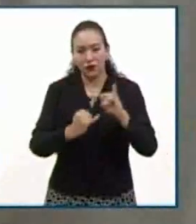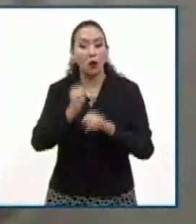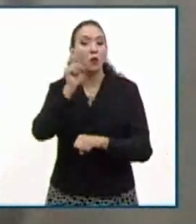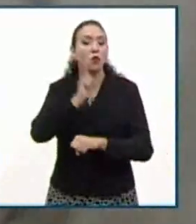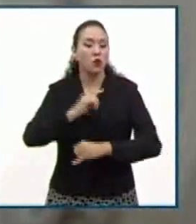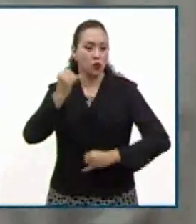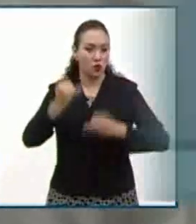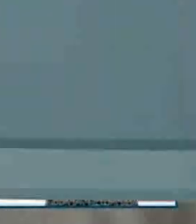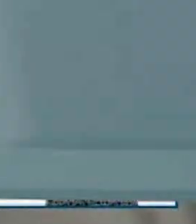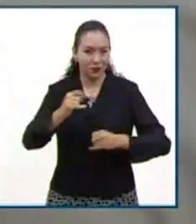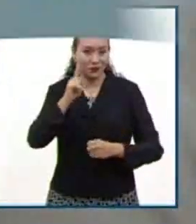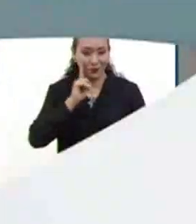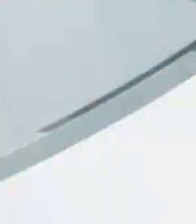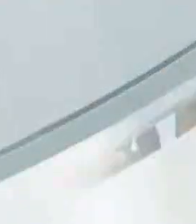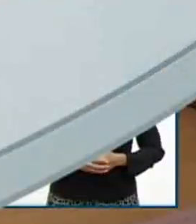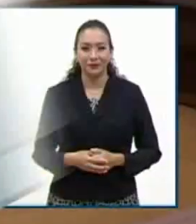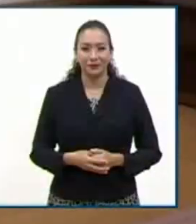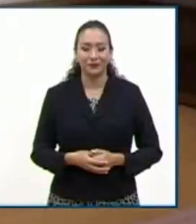Juezas.